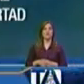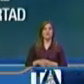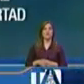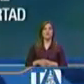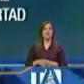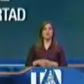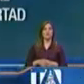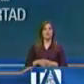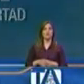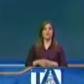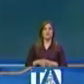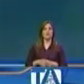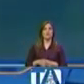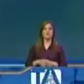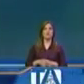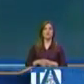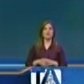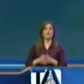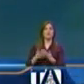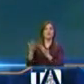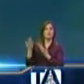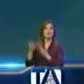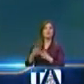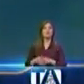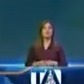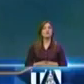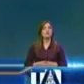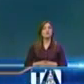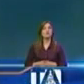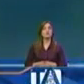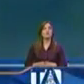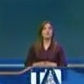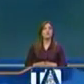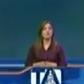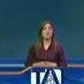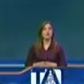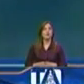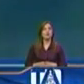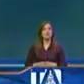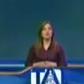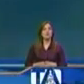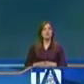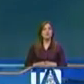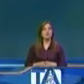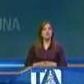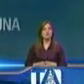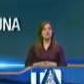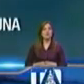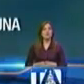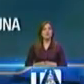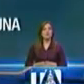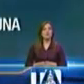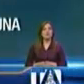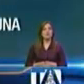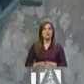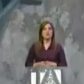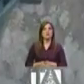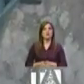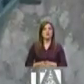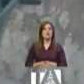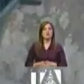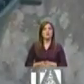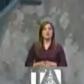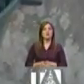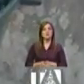Libertad, Rancho Bajo, San Enrique de Velasco, Justicia Social, El Condado y Santa Rosa de Singuana.